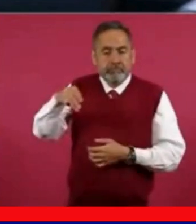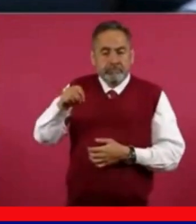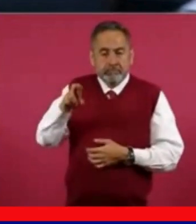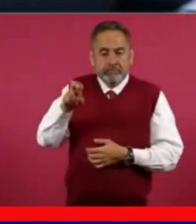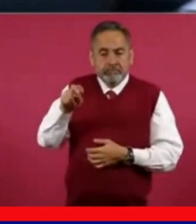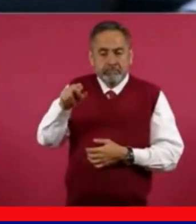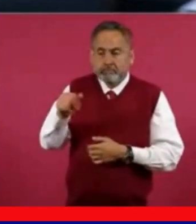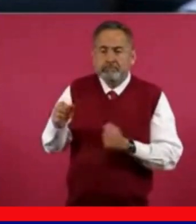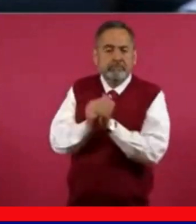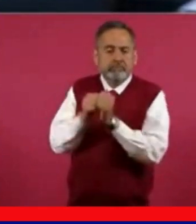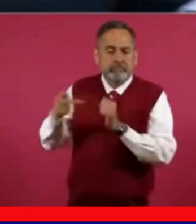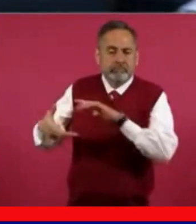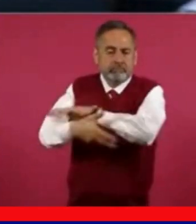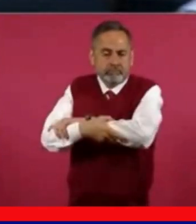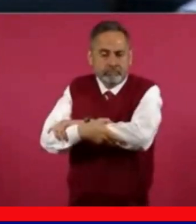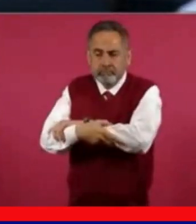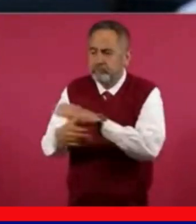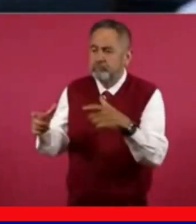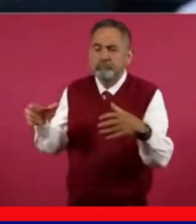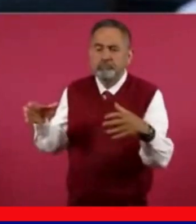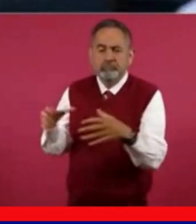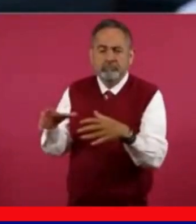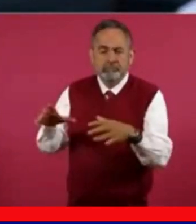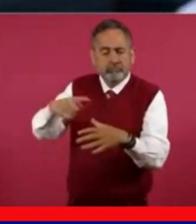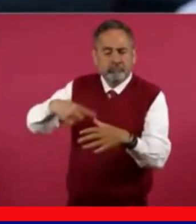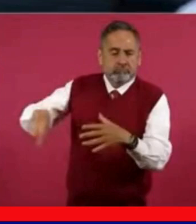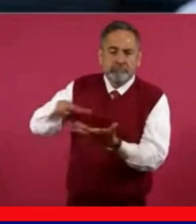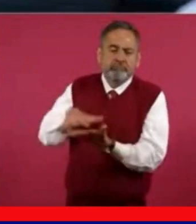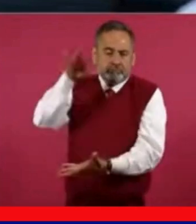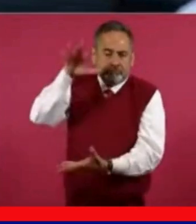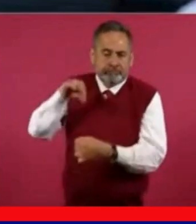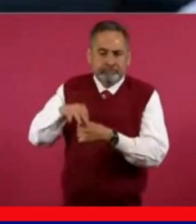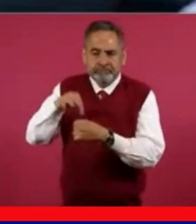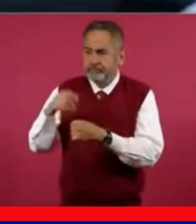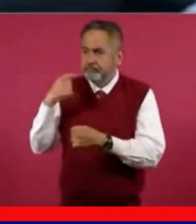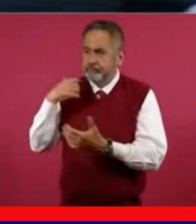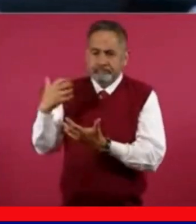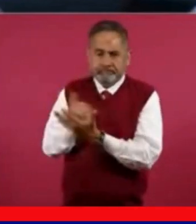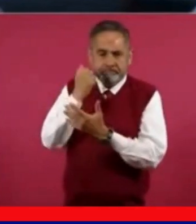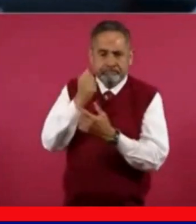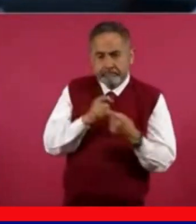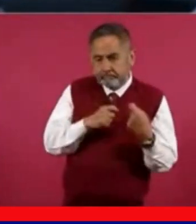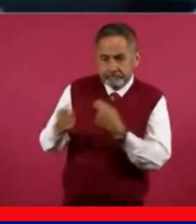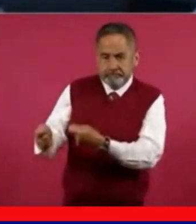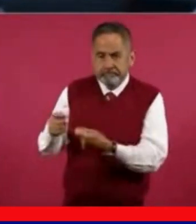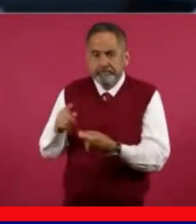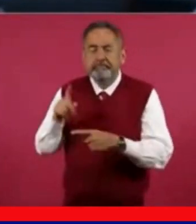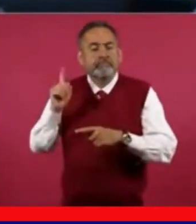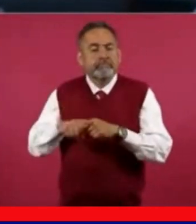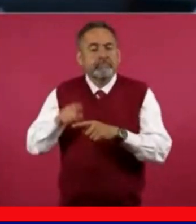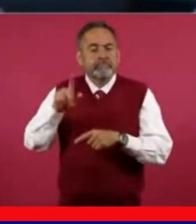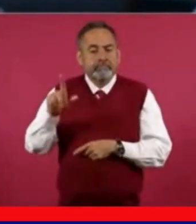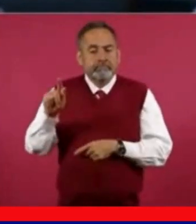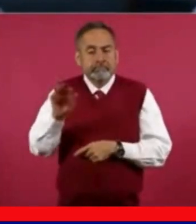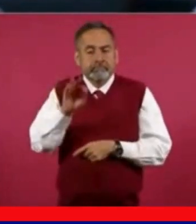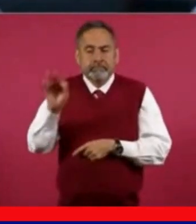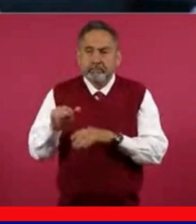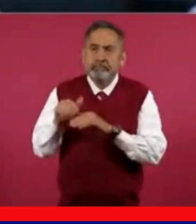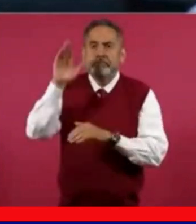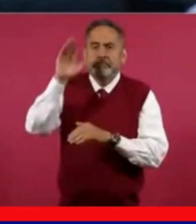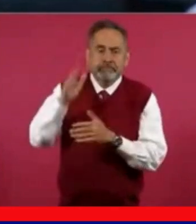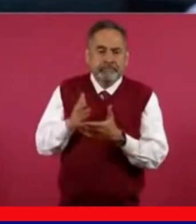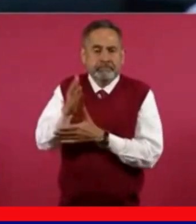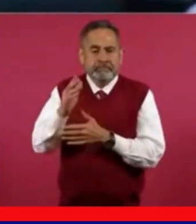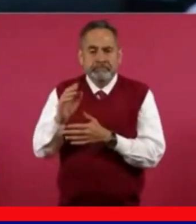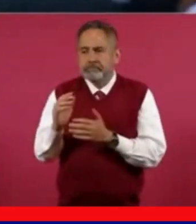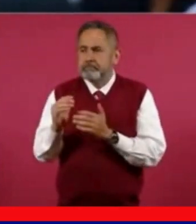interpretaciones recordó lo ocurrido en elecciones pasadas enfatizando que es el pueblo a quien están representando y a quien deben dar voz y